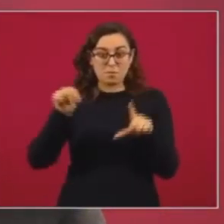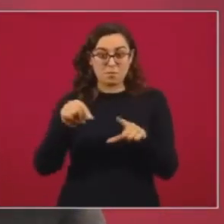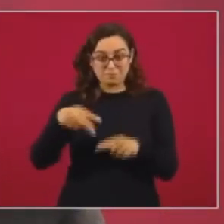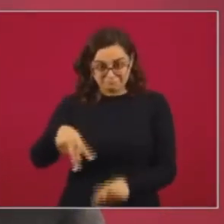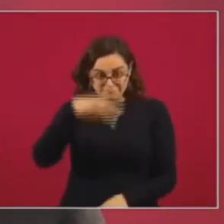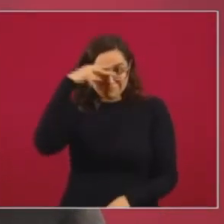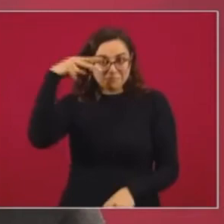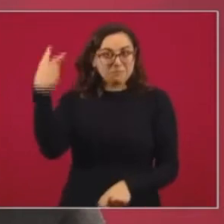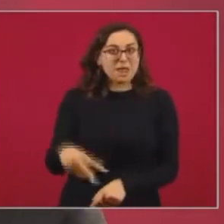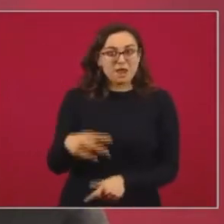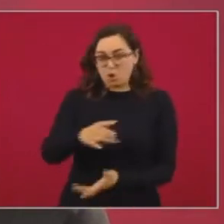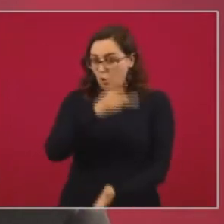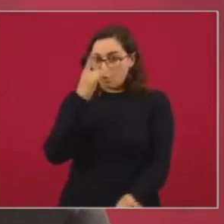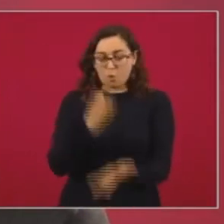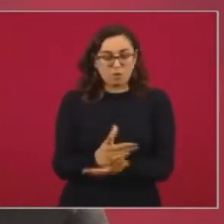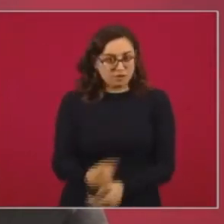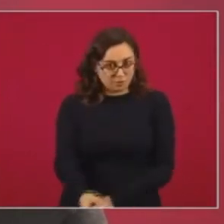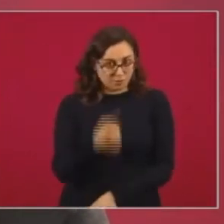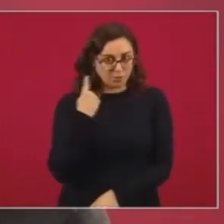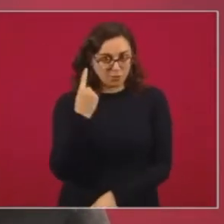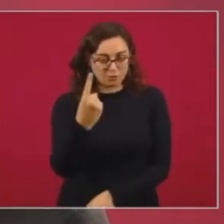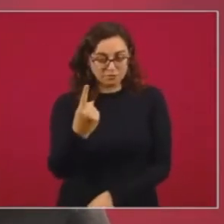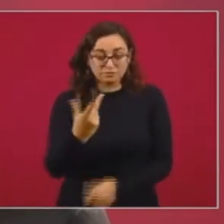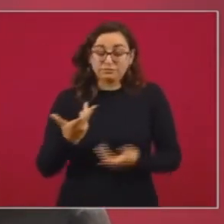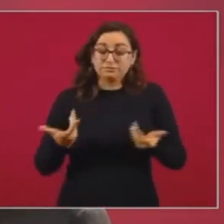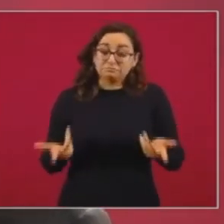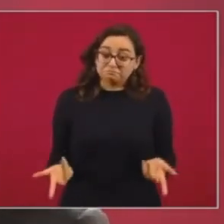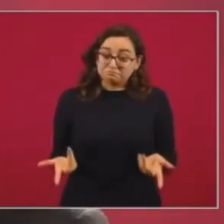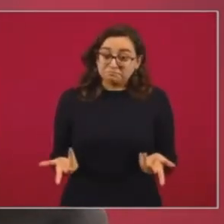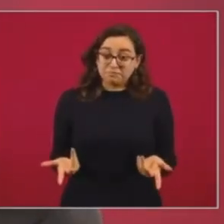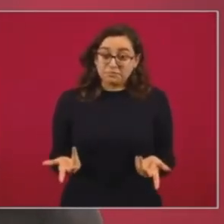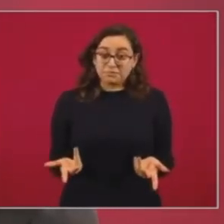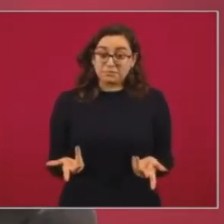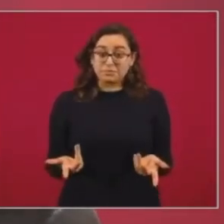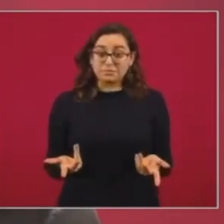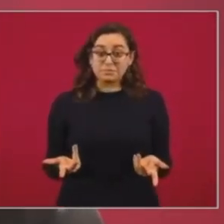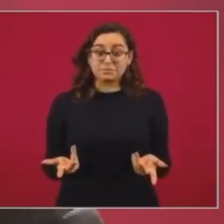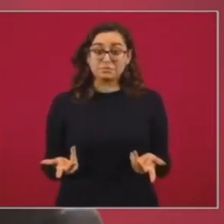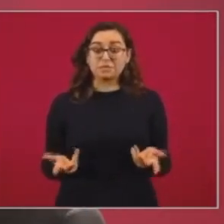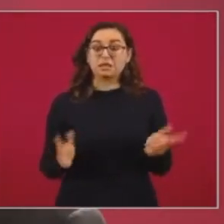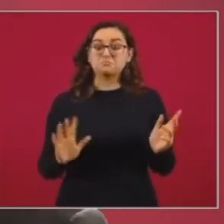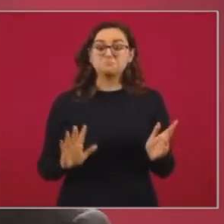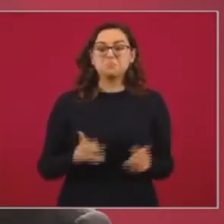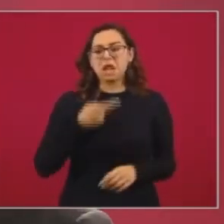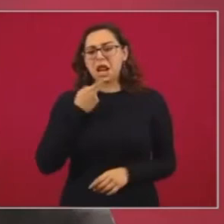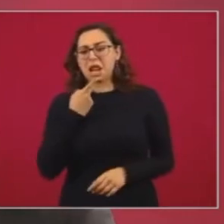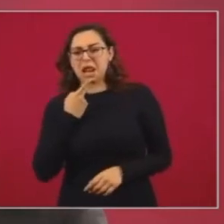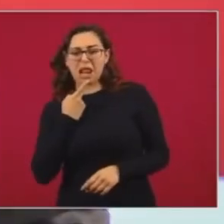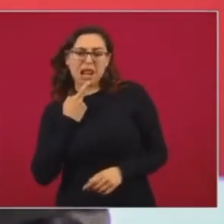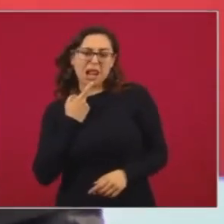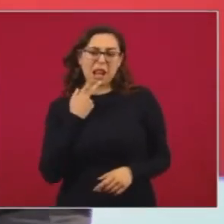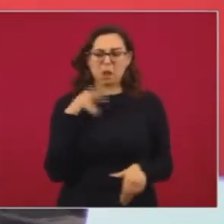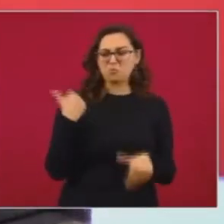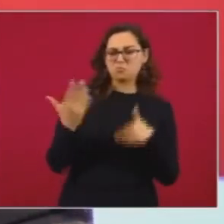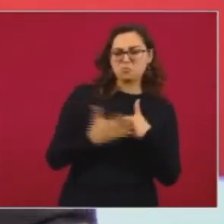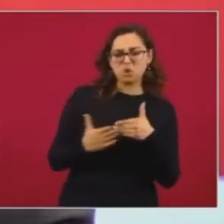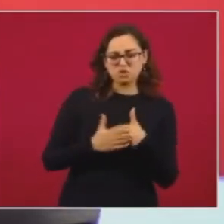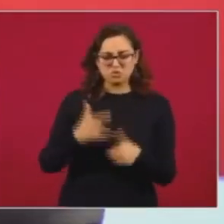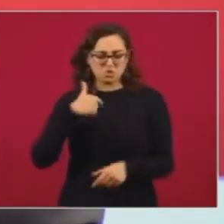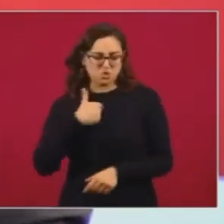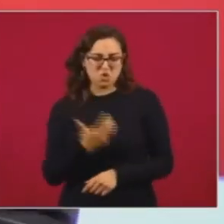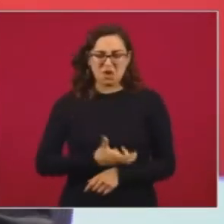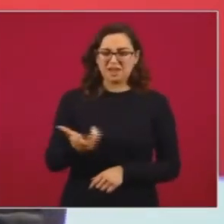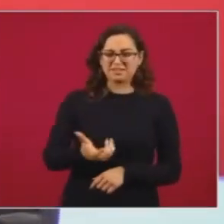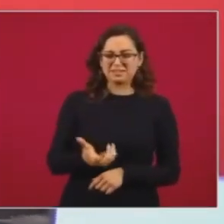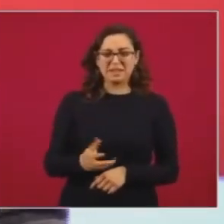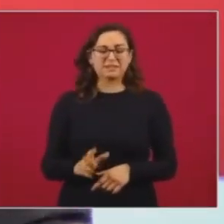Unidos mexicanos. Entonces, no tiene sentido andar anticipando vísperas sobre actividades que puede hacer